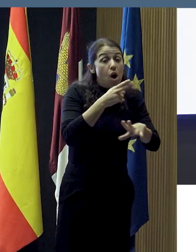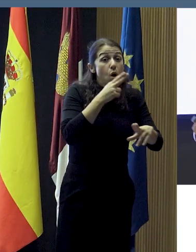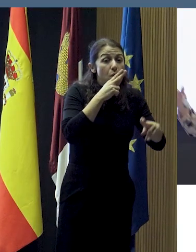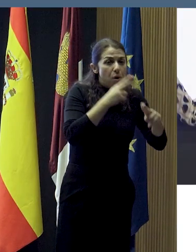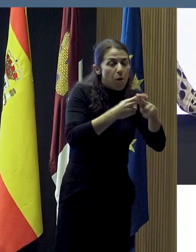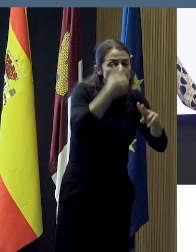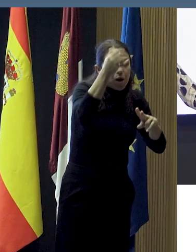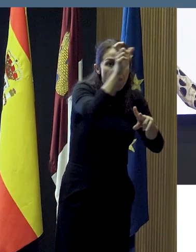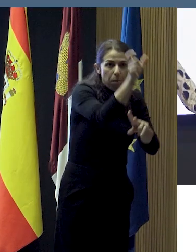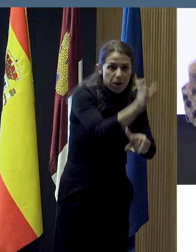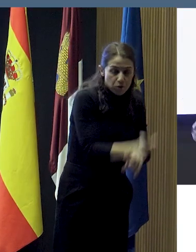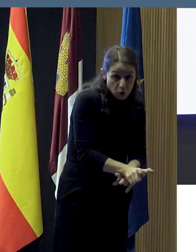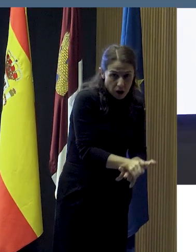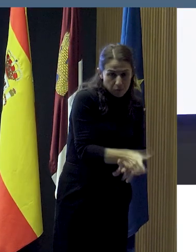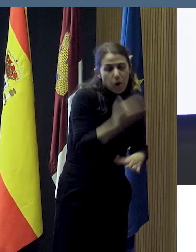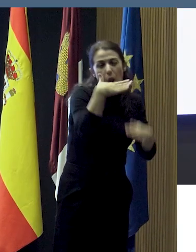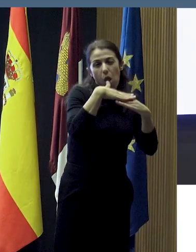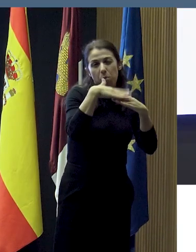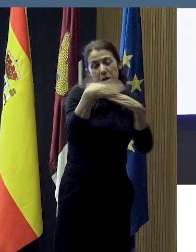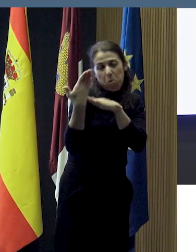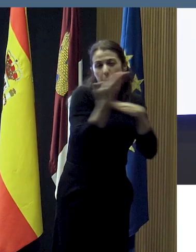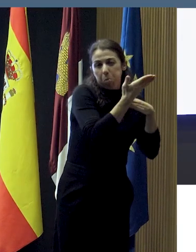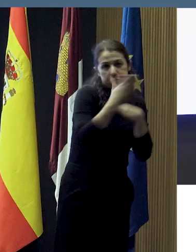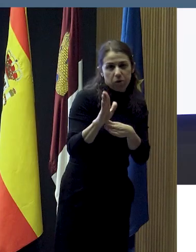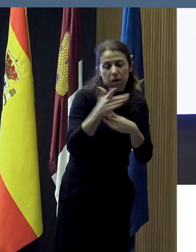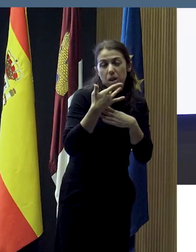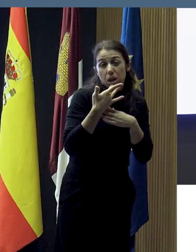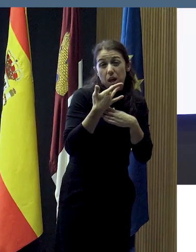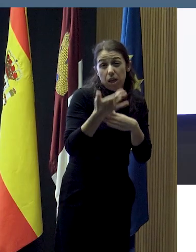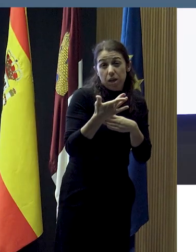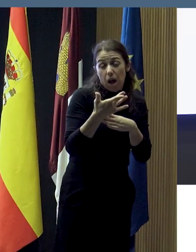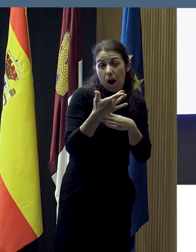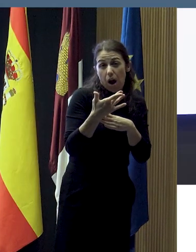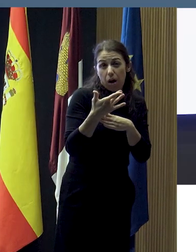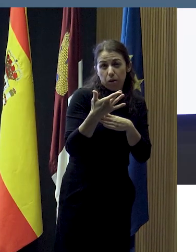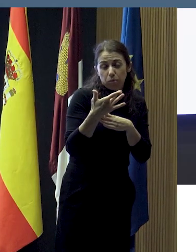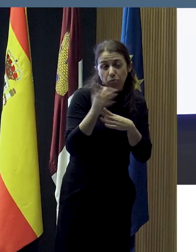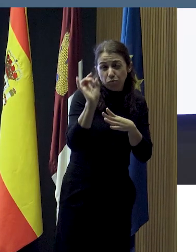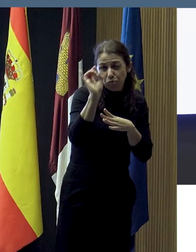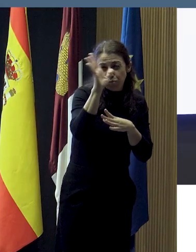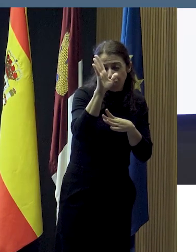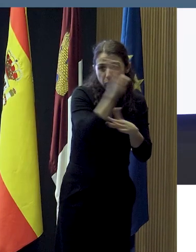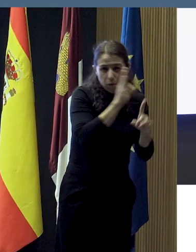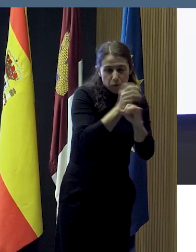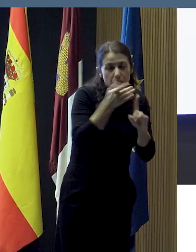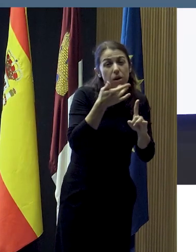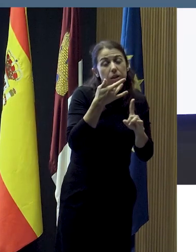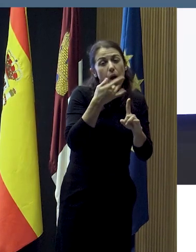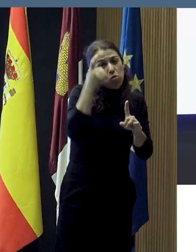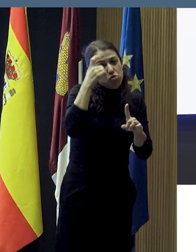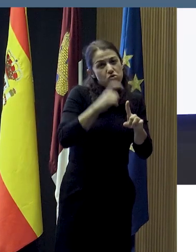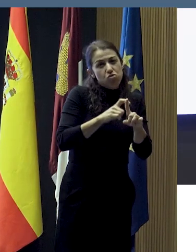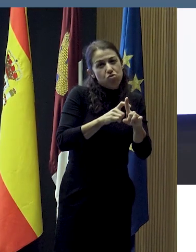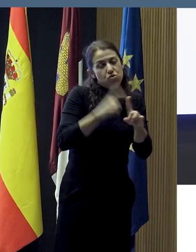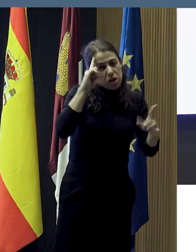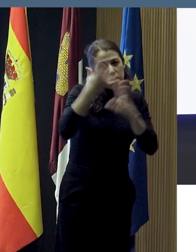caballero, pues lo mínimo es presentar, ¿no?, al responsable de ese descubrimiento. En este caso es un psiquiatra y es